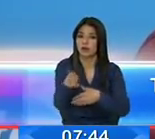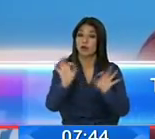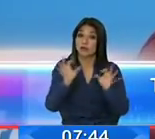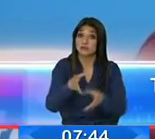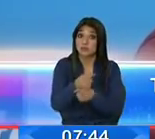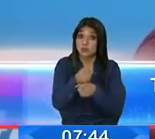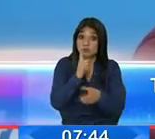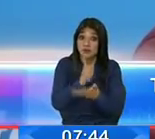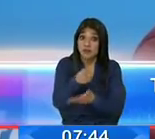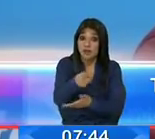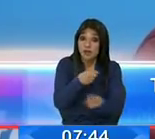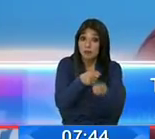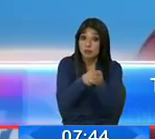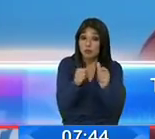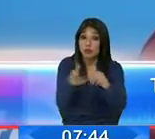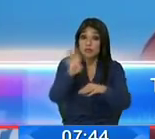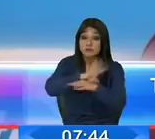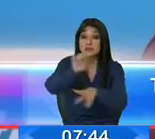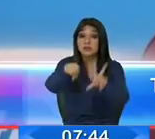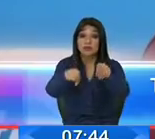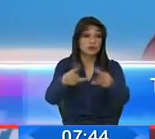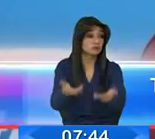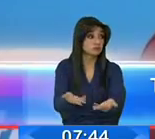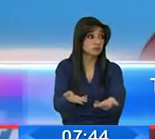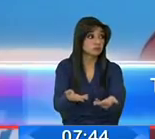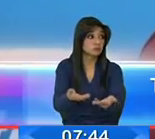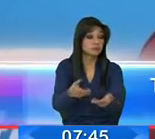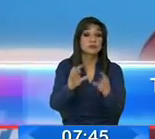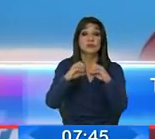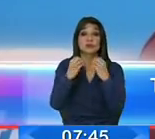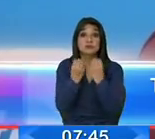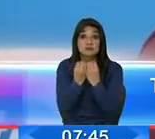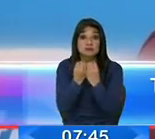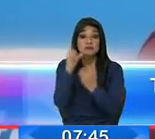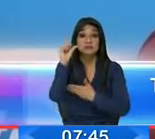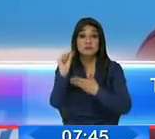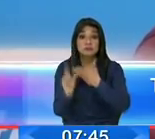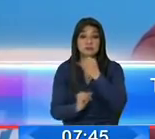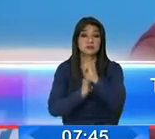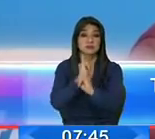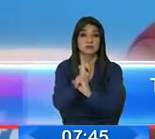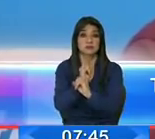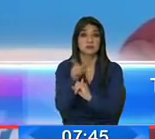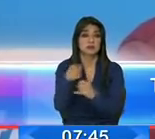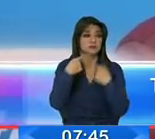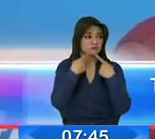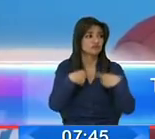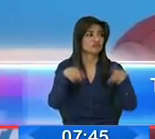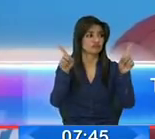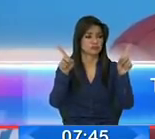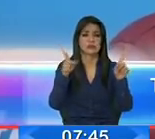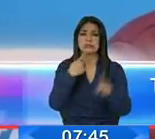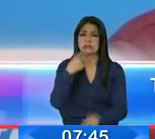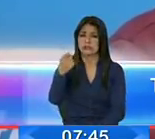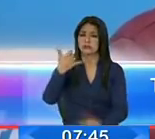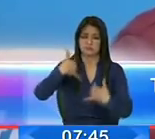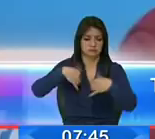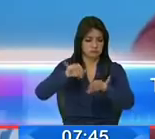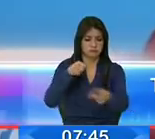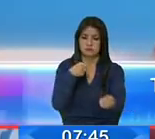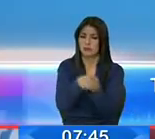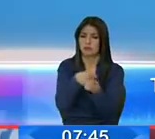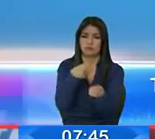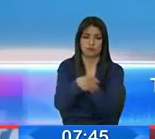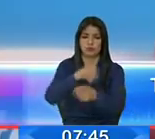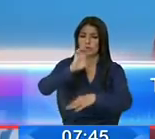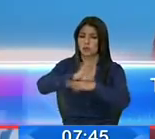si va a tener el apoyo o no del Fondo Monetario. El Fondo Monetario se ha expresado ya en varias ocasiones que va a continuar